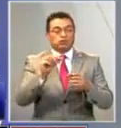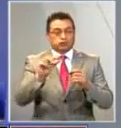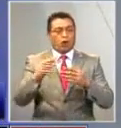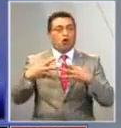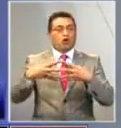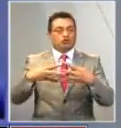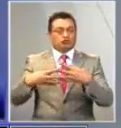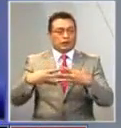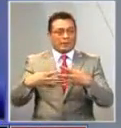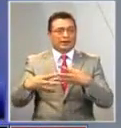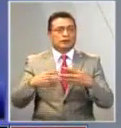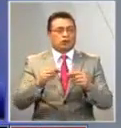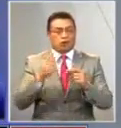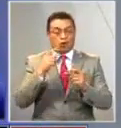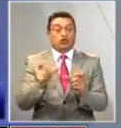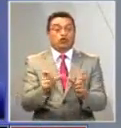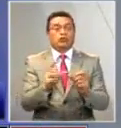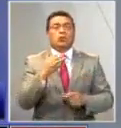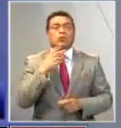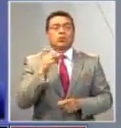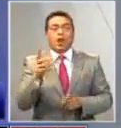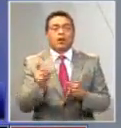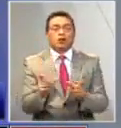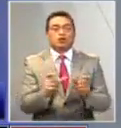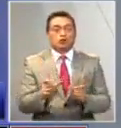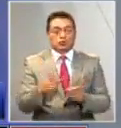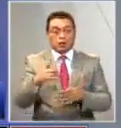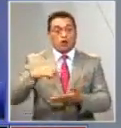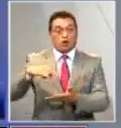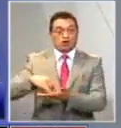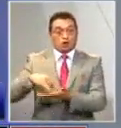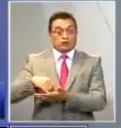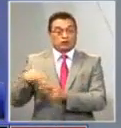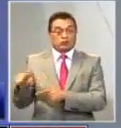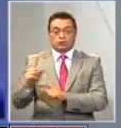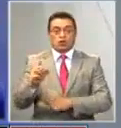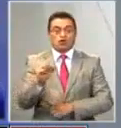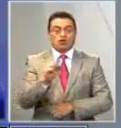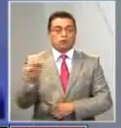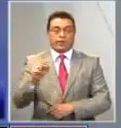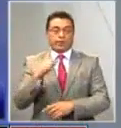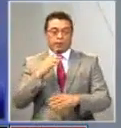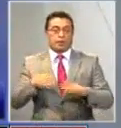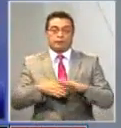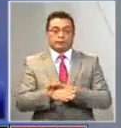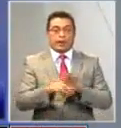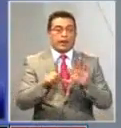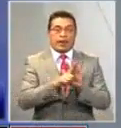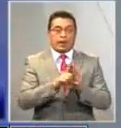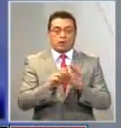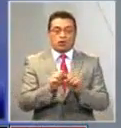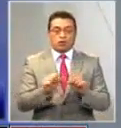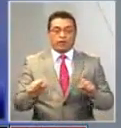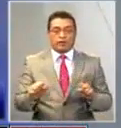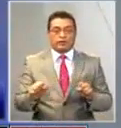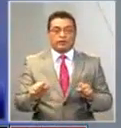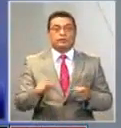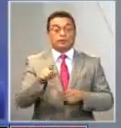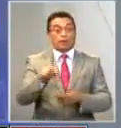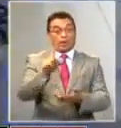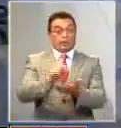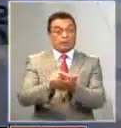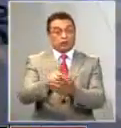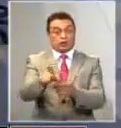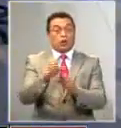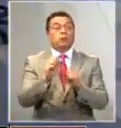pocos controles. ¿Qué controles existen? Primero, el Congreso está absolutamente vedado de la participación en esta ley. O sea, usted, por ejemplo, como